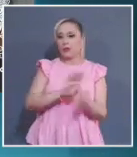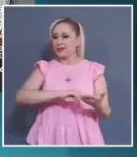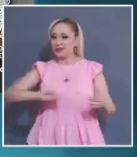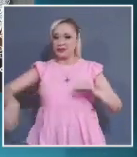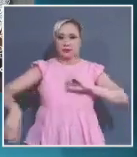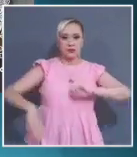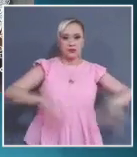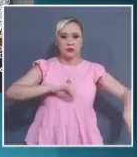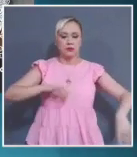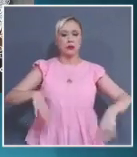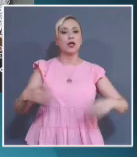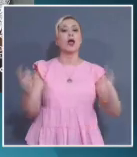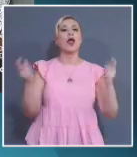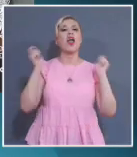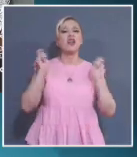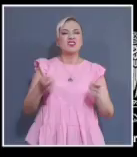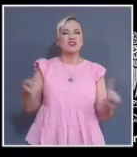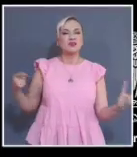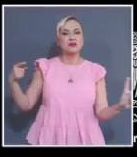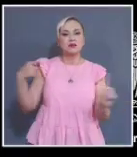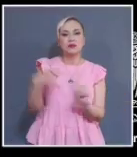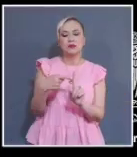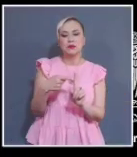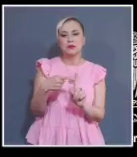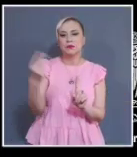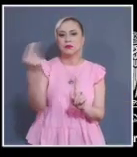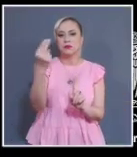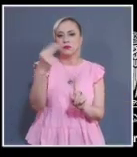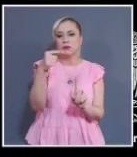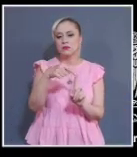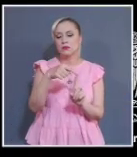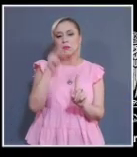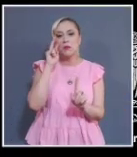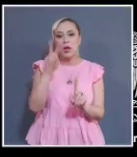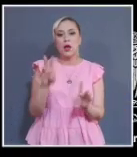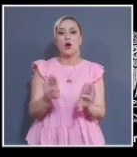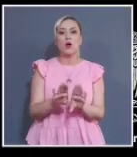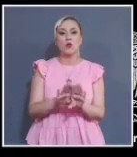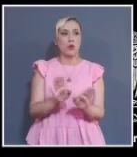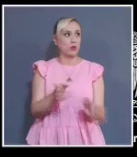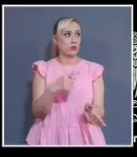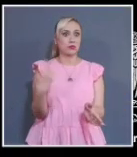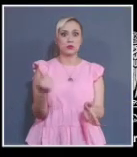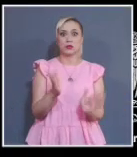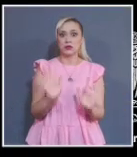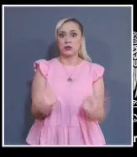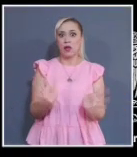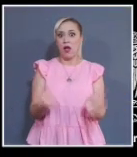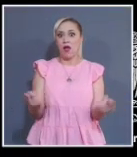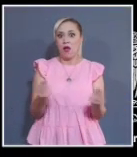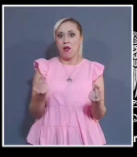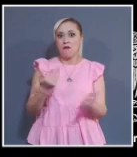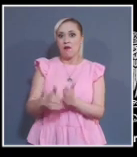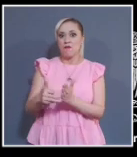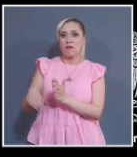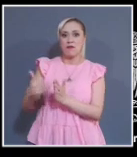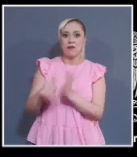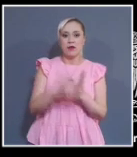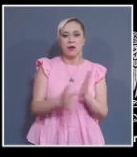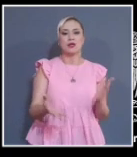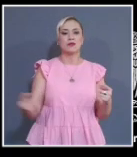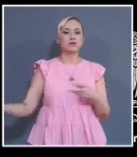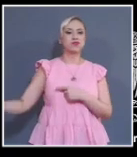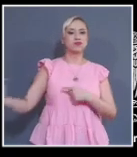que ser el punto de partida. En conferencia virtual destacaron la confrontación que se ha dado entre poderes derivado de los proyectos